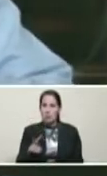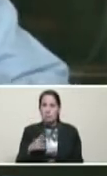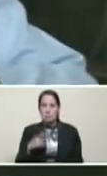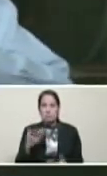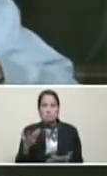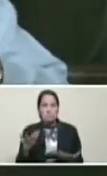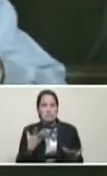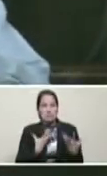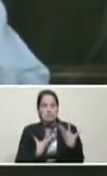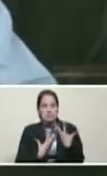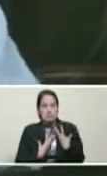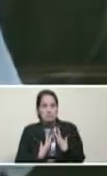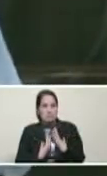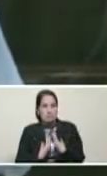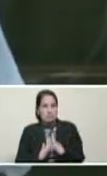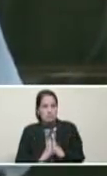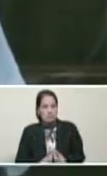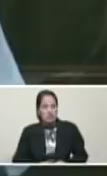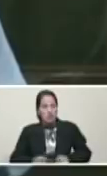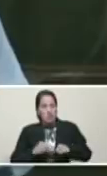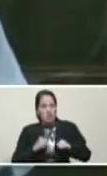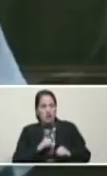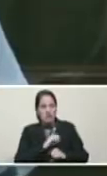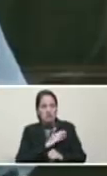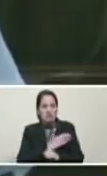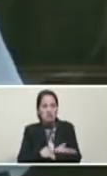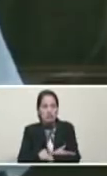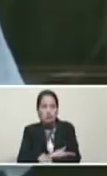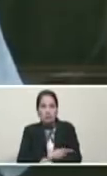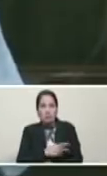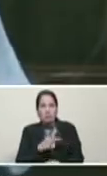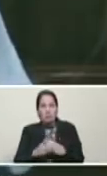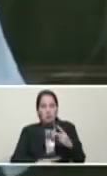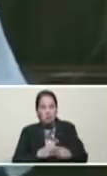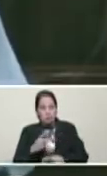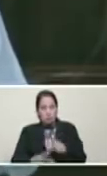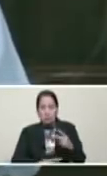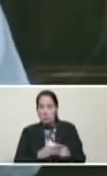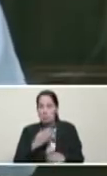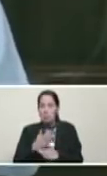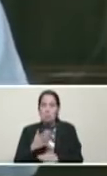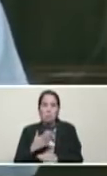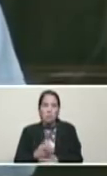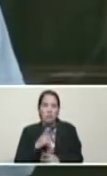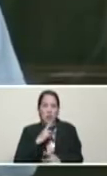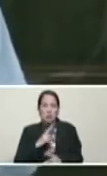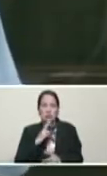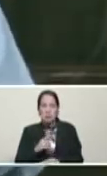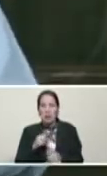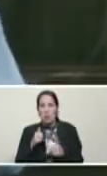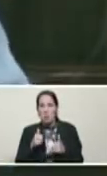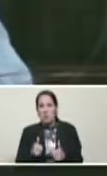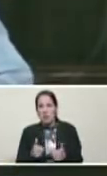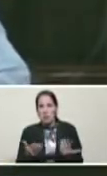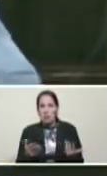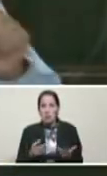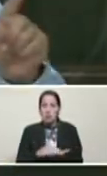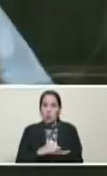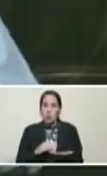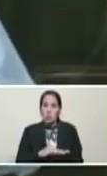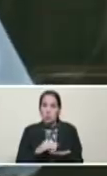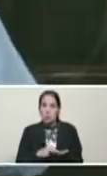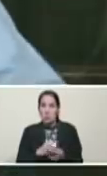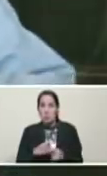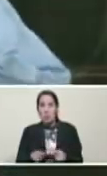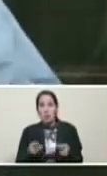tanto que nos da fuerza productiva aparte y resultado a parir insumos a parir soluciones pero aquí nada se